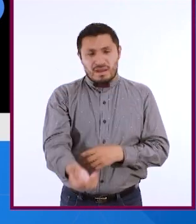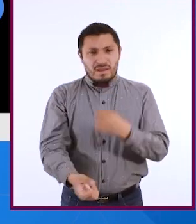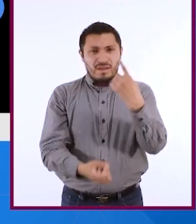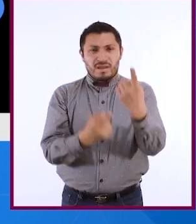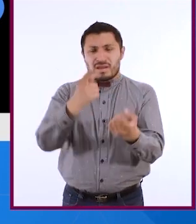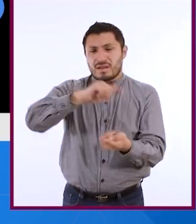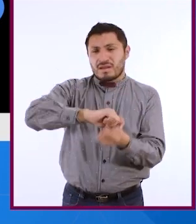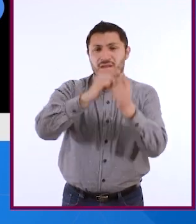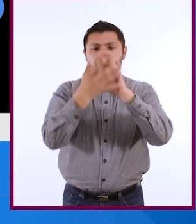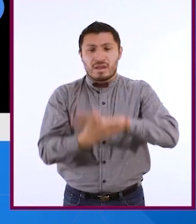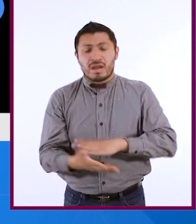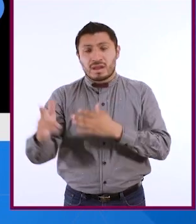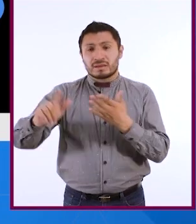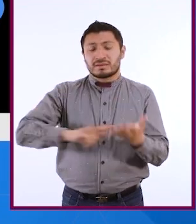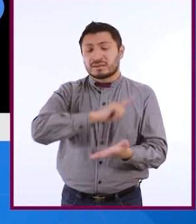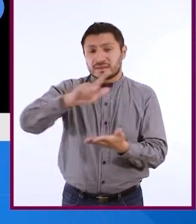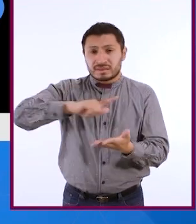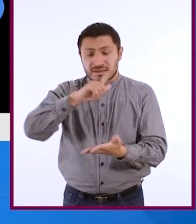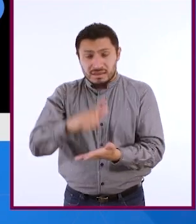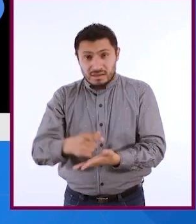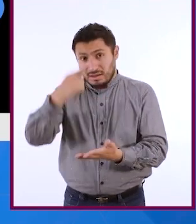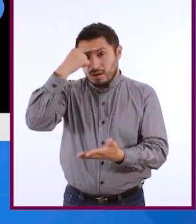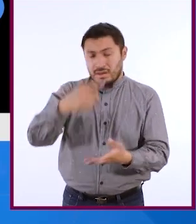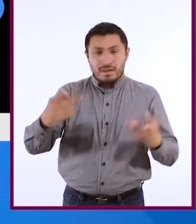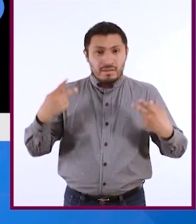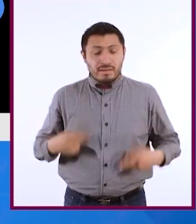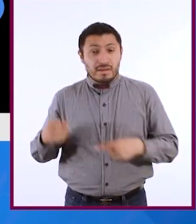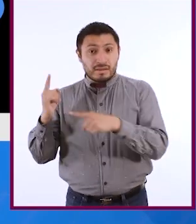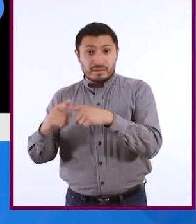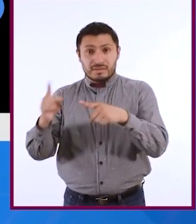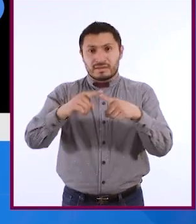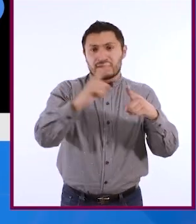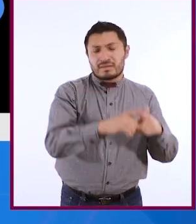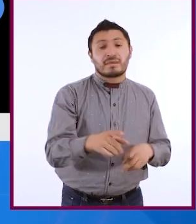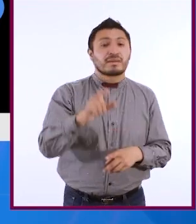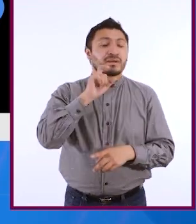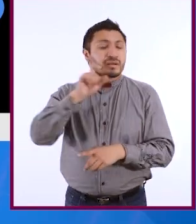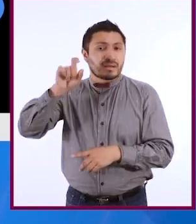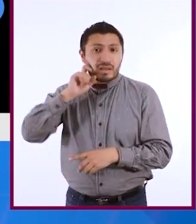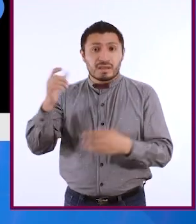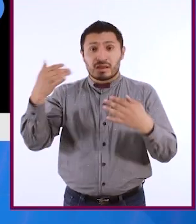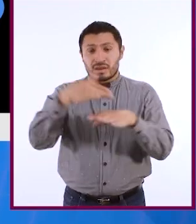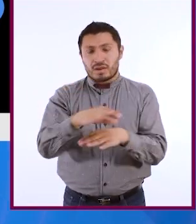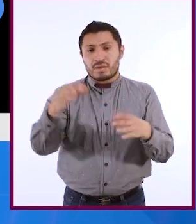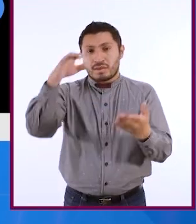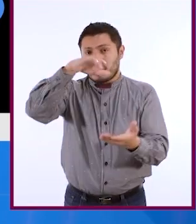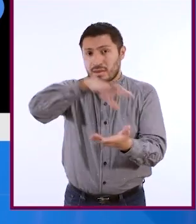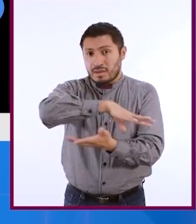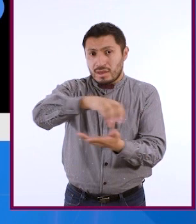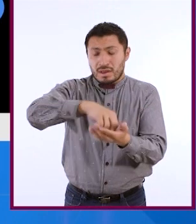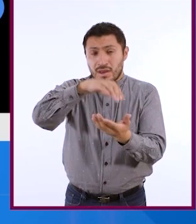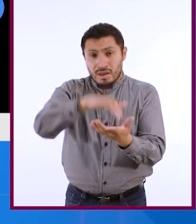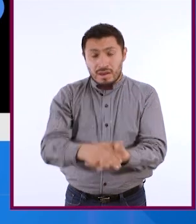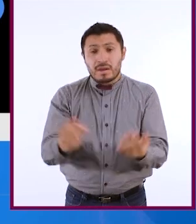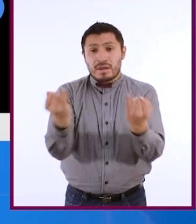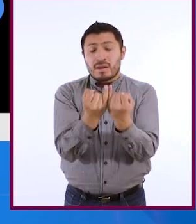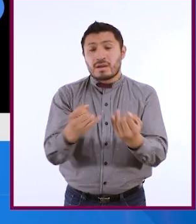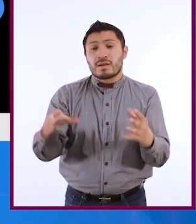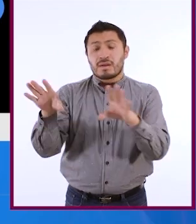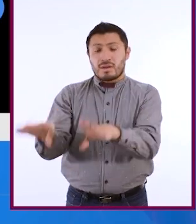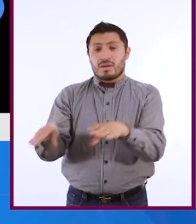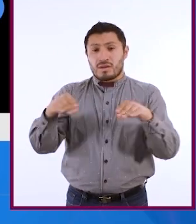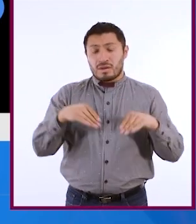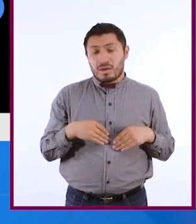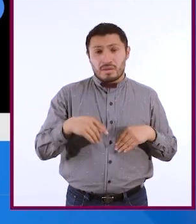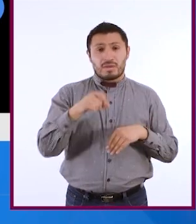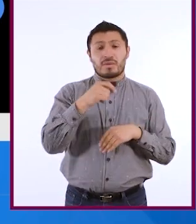algunas transformaciones legislativas para las personas de la diversidad sexual, sobre todo en matrimonio igualitario, adopción de niñas y niños